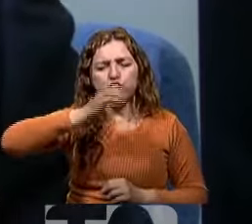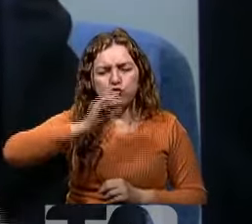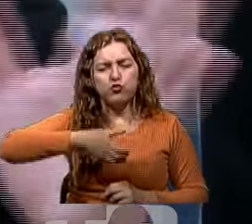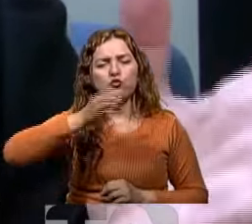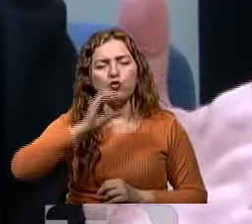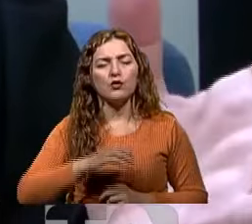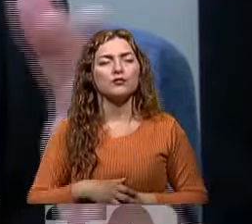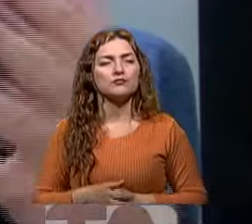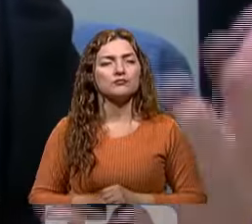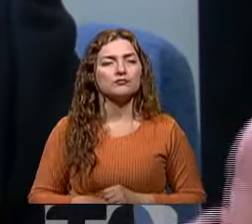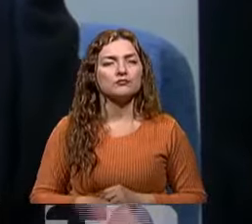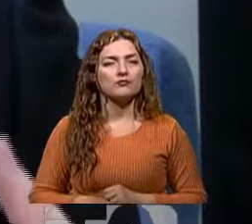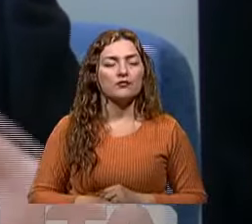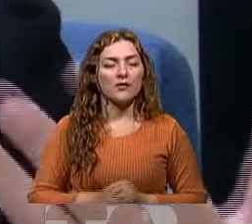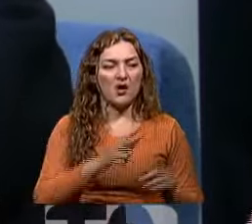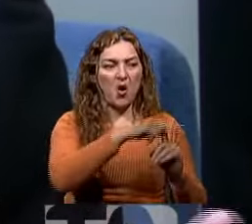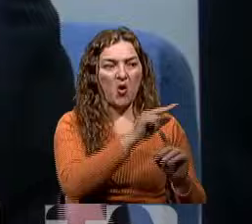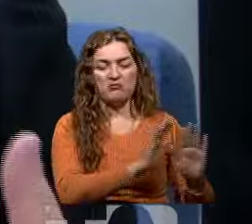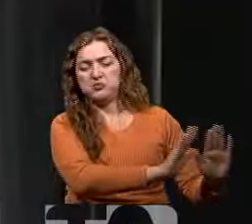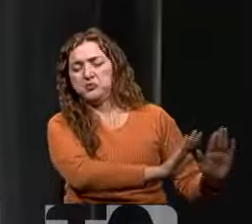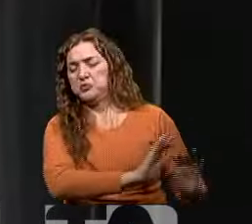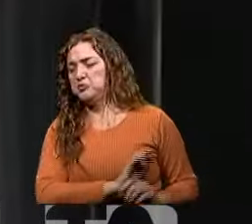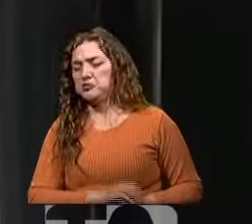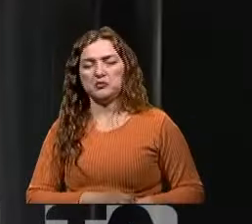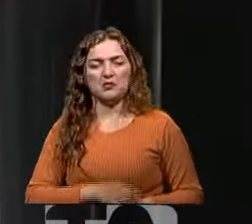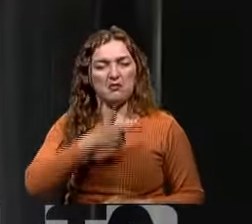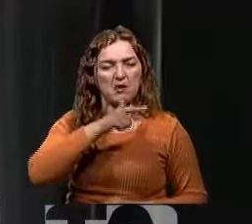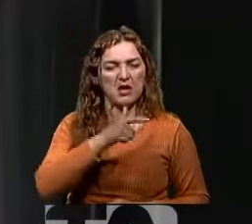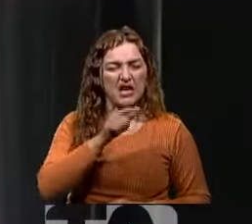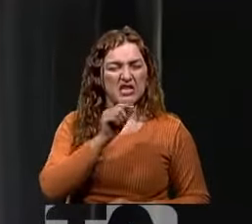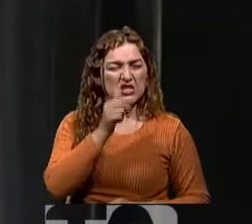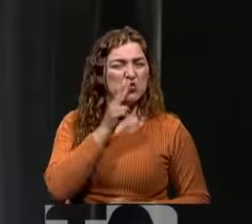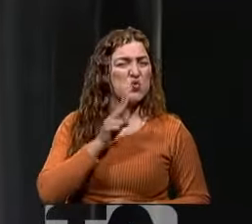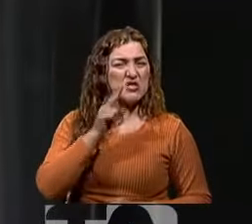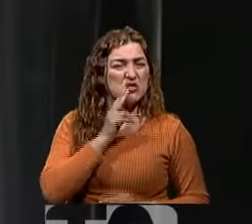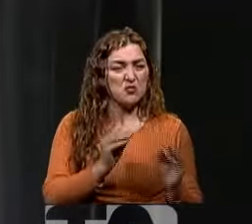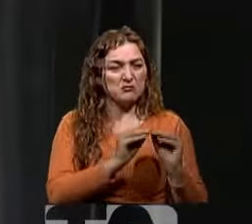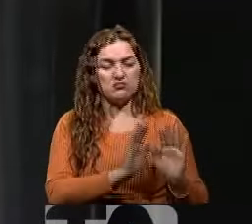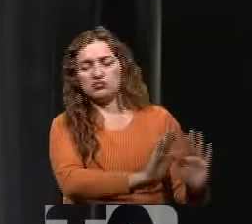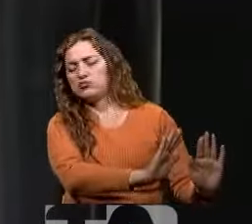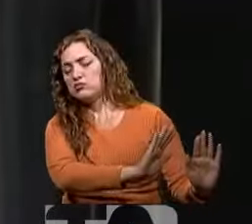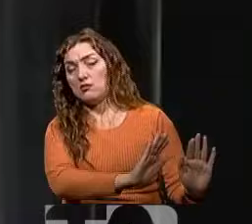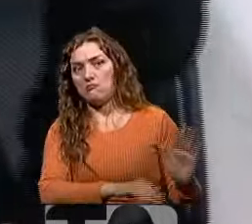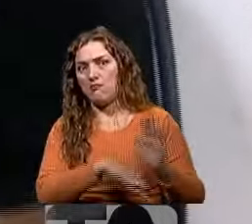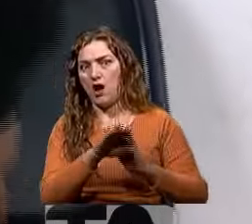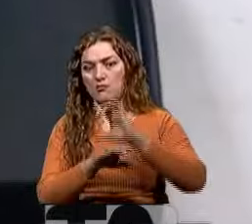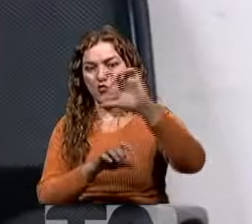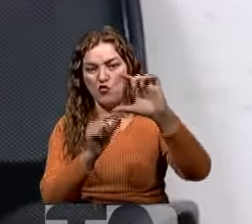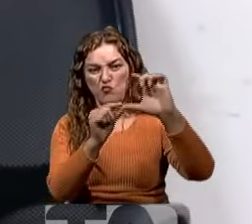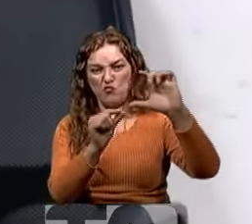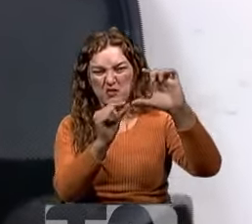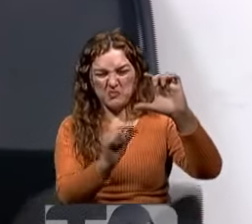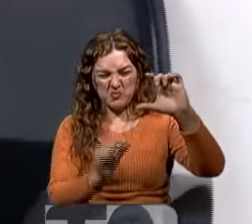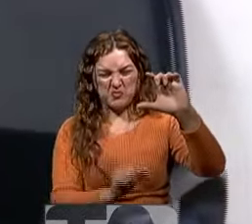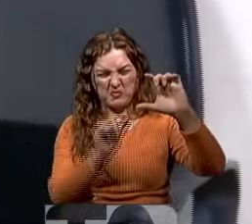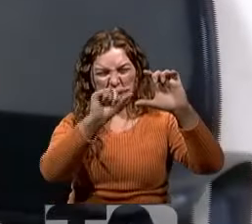tratar de evitar las gaseosas, sodas, las bebidas que tengan mucho azúcar te predisponen a tener cálculos renales